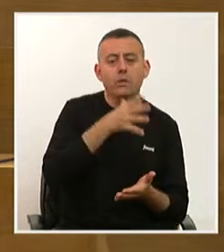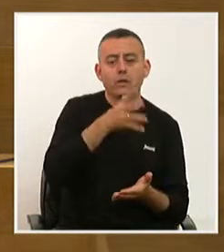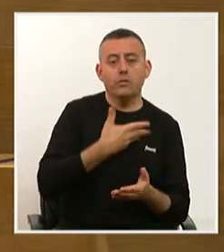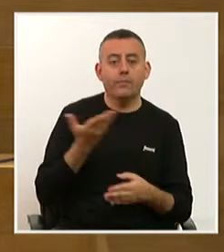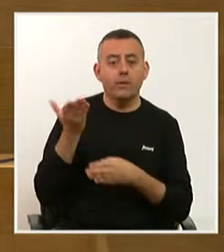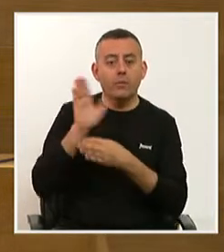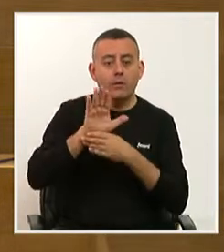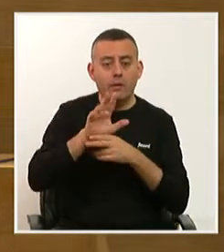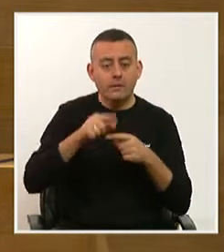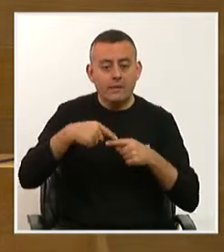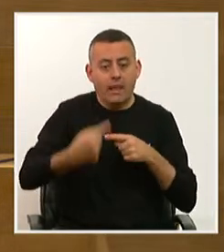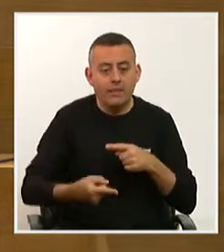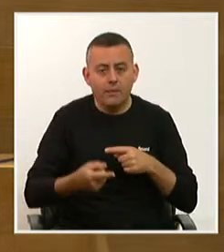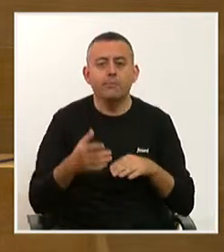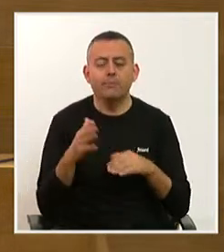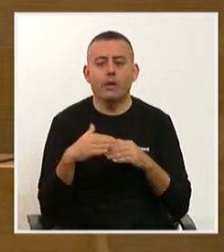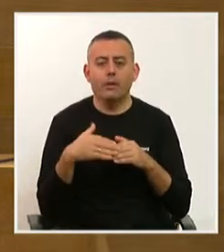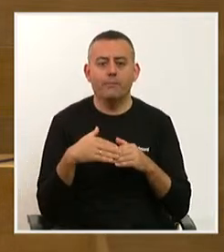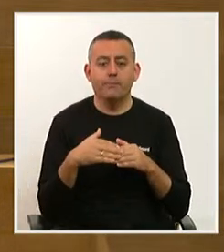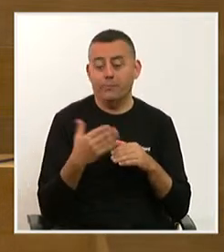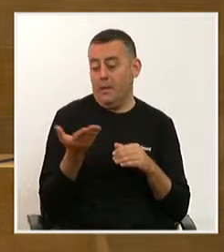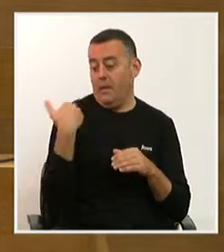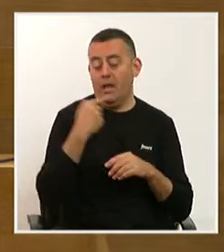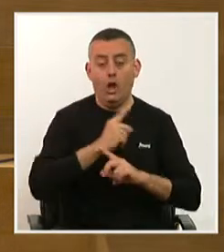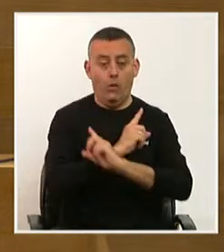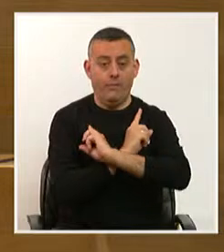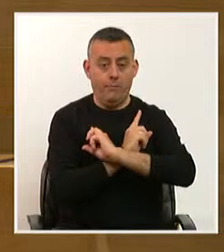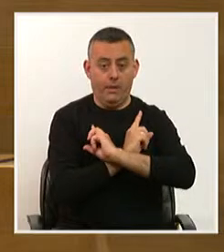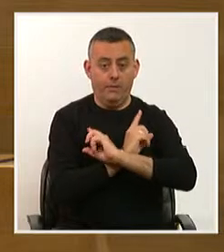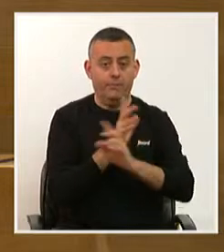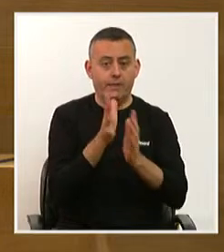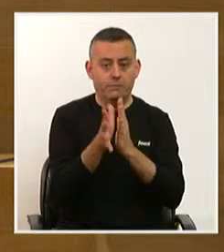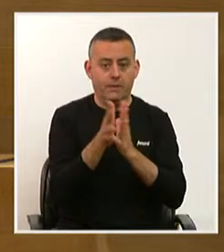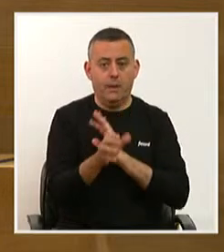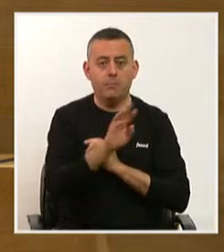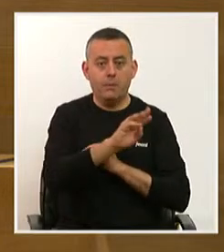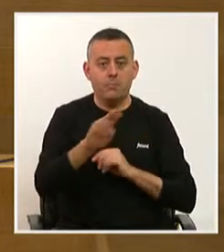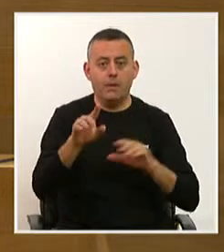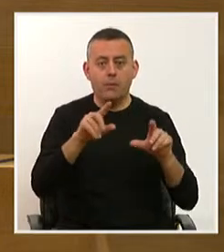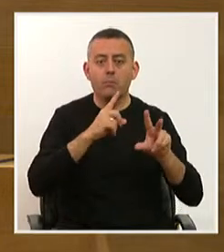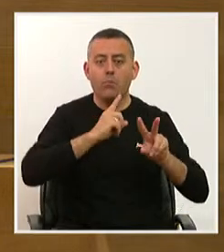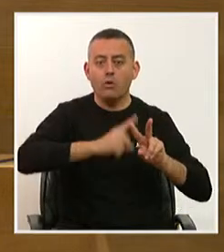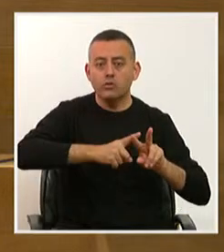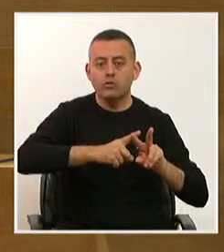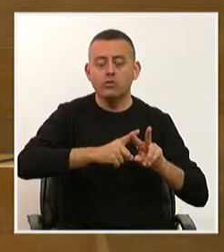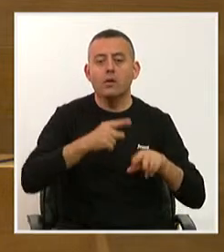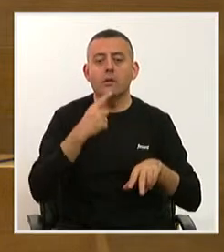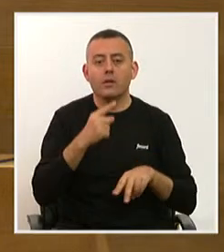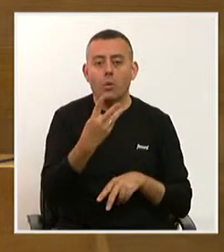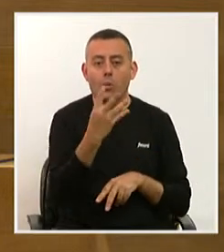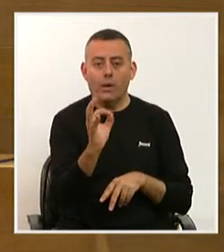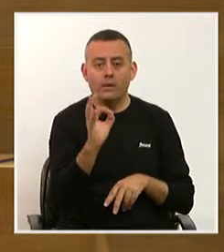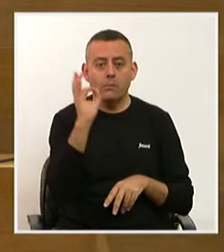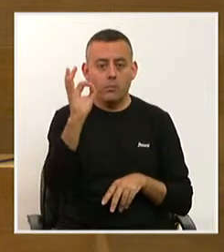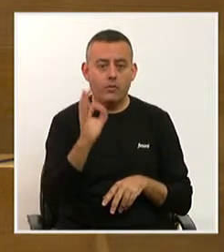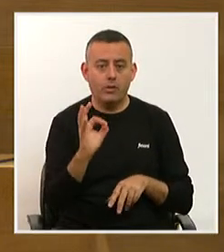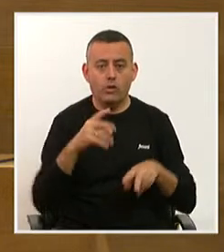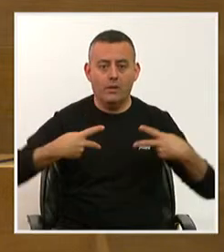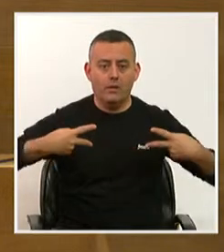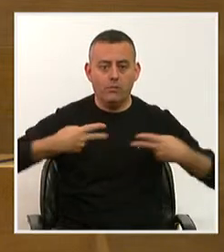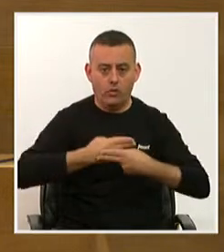final de novembre El popular y vo el 4 de